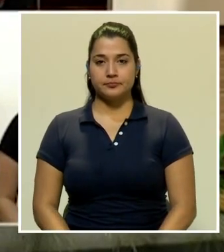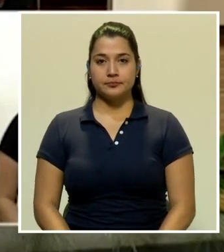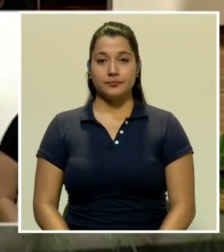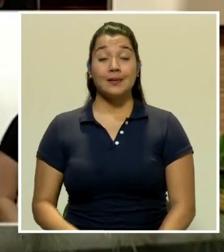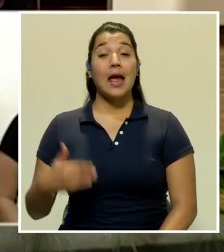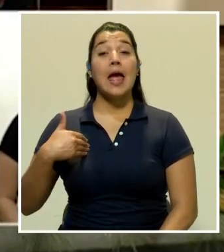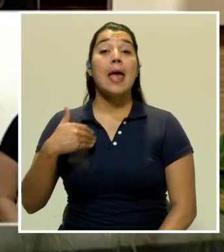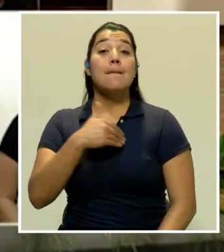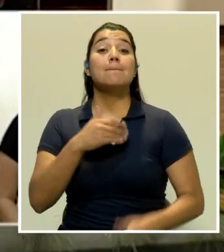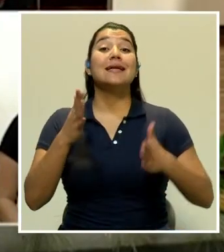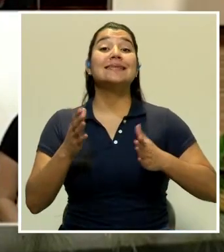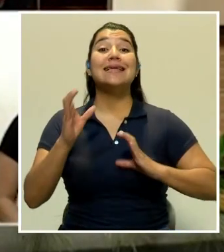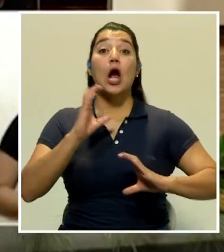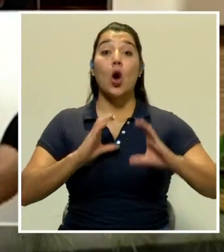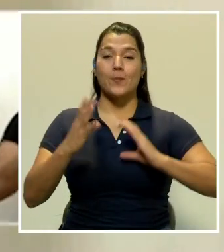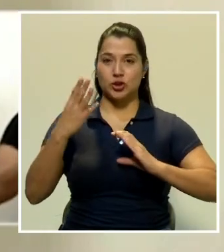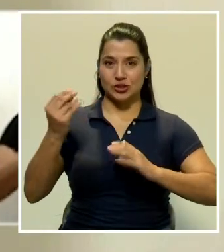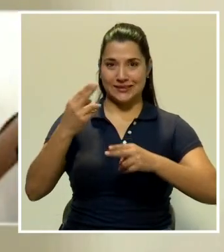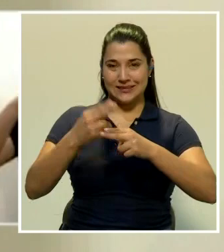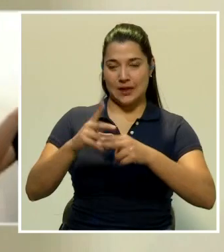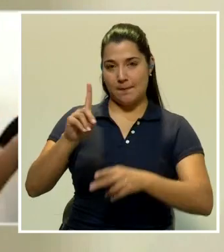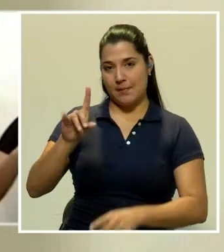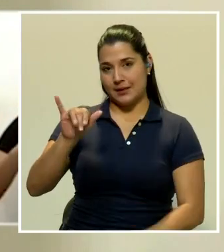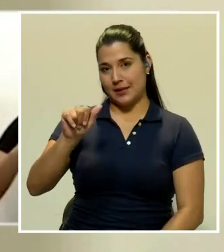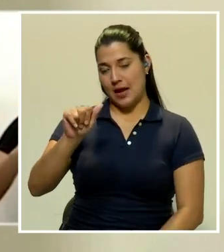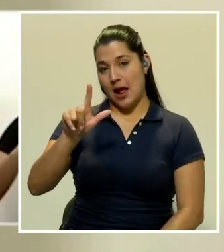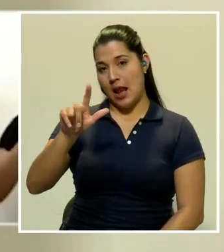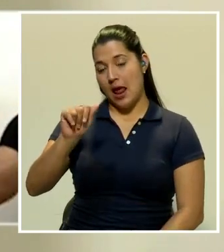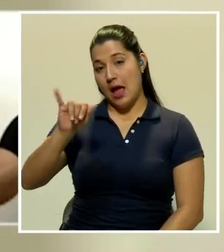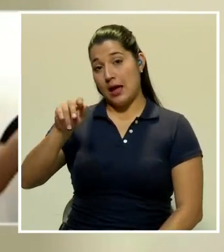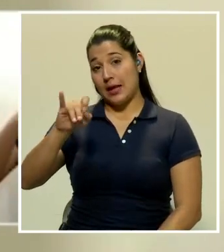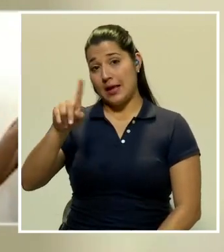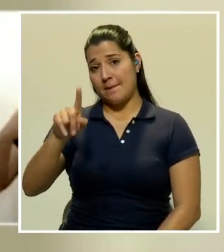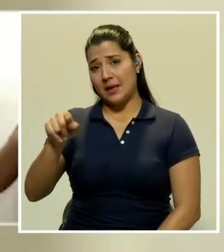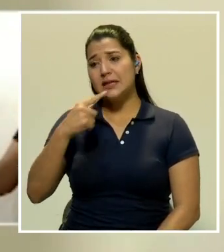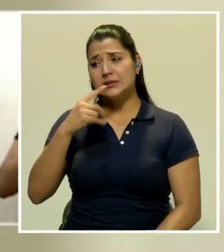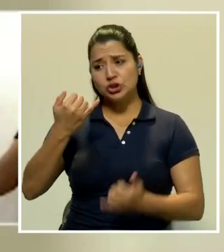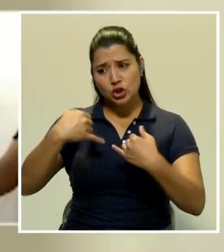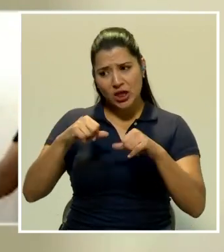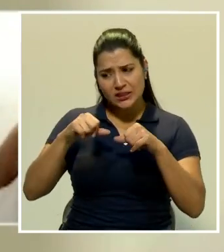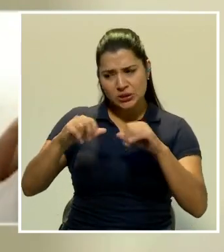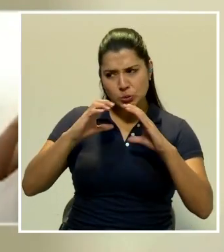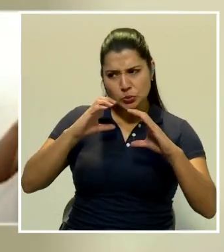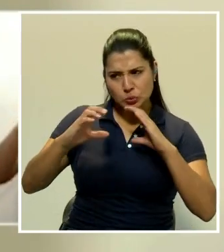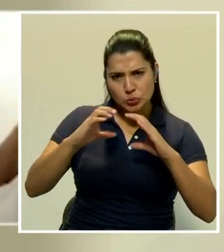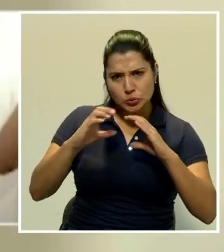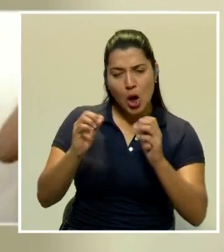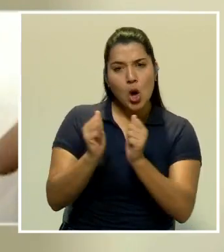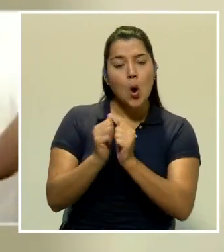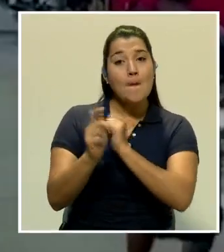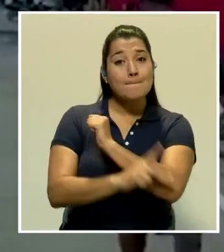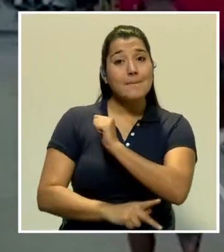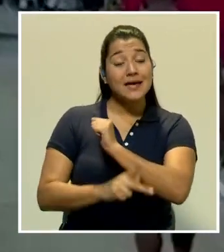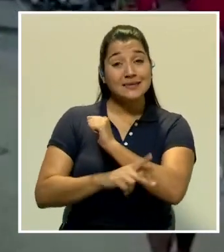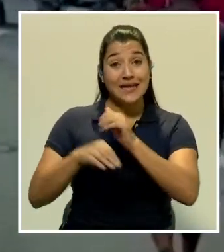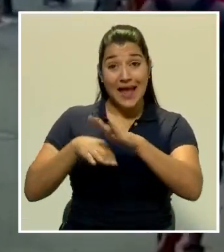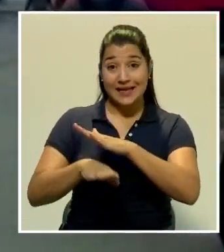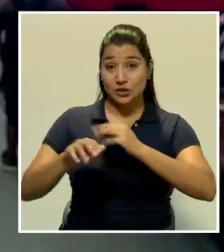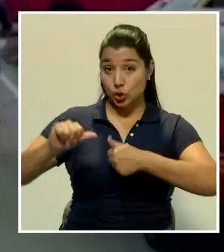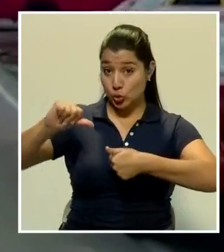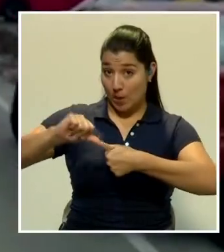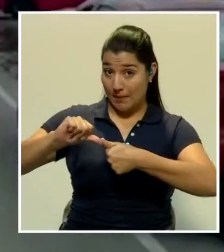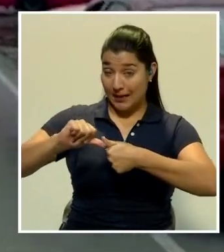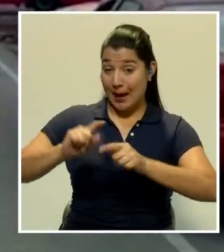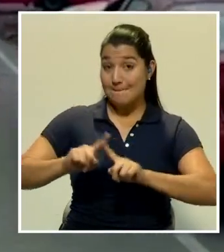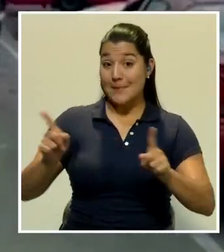La ministra de Comercio Exterior, Diala Jiménez, manifestó que se mantiene en constante comunicación con países centroamericanos. Sin embargo, a